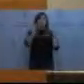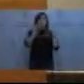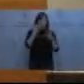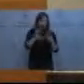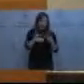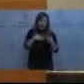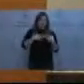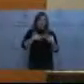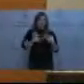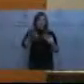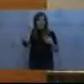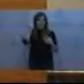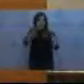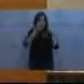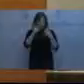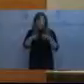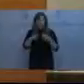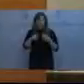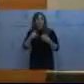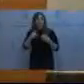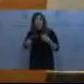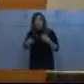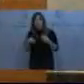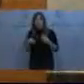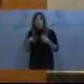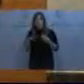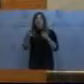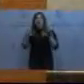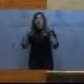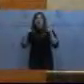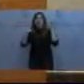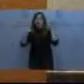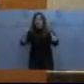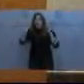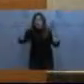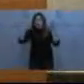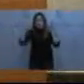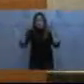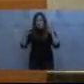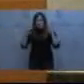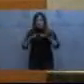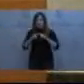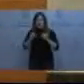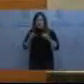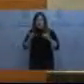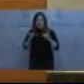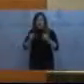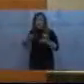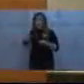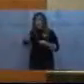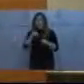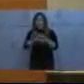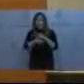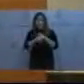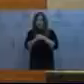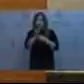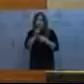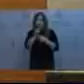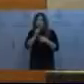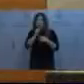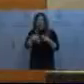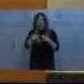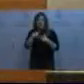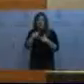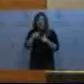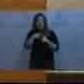sanidad animal, a la respuesta a la fauna salvaje que no se sabe gestionar, hasta fortalezas que hay en